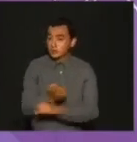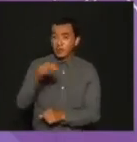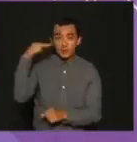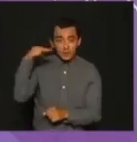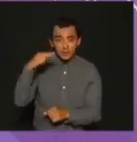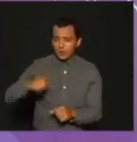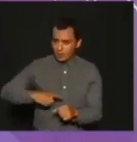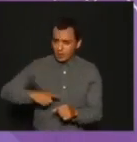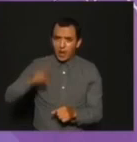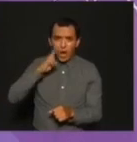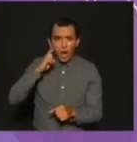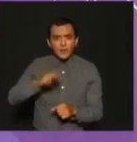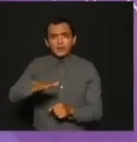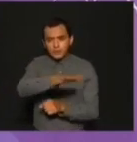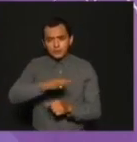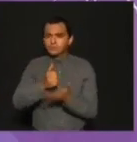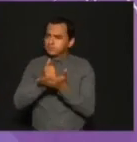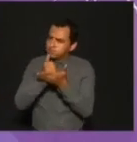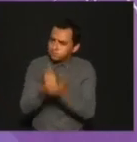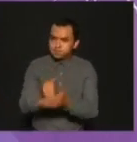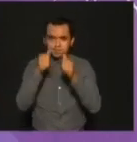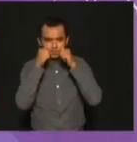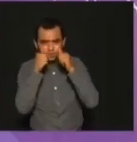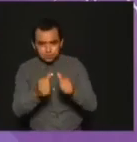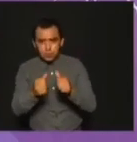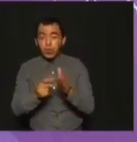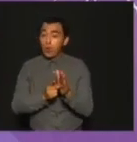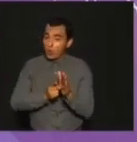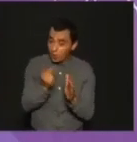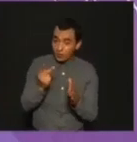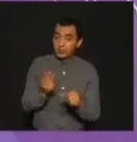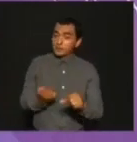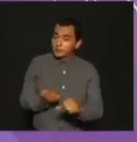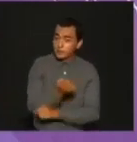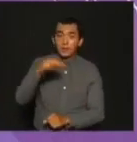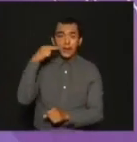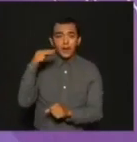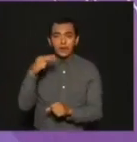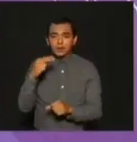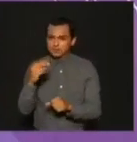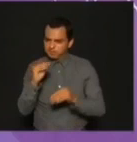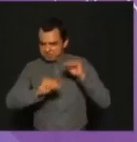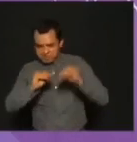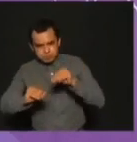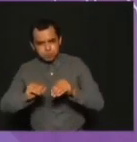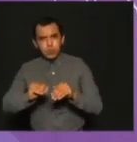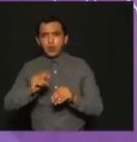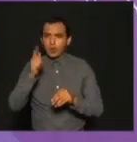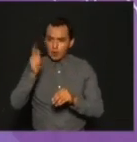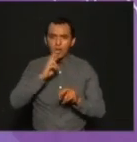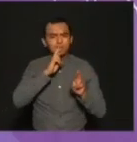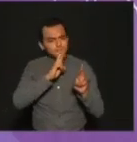y lo pongamos al servicio de la gente, a retomar la grandeza de Veracruz y a darle resultados